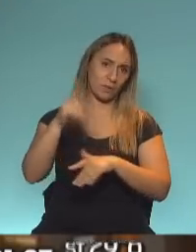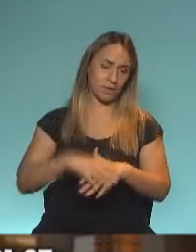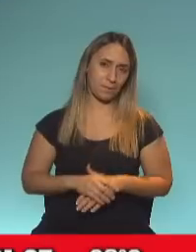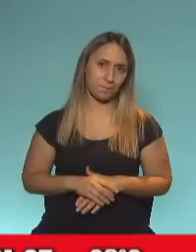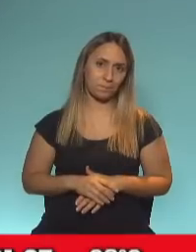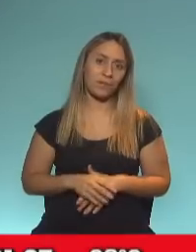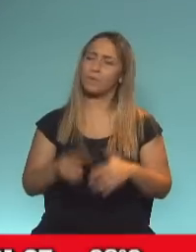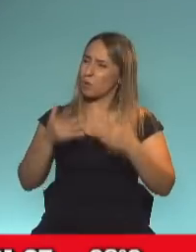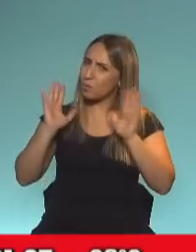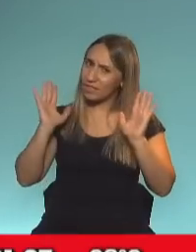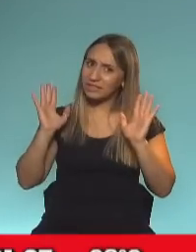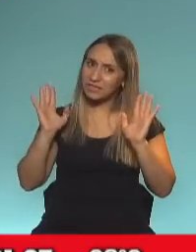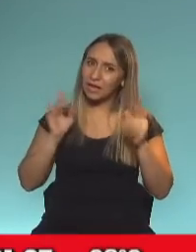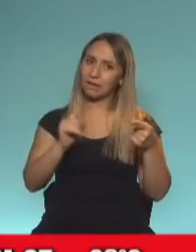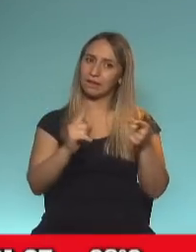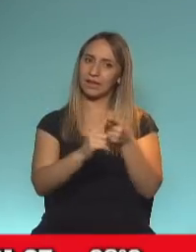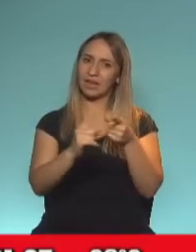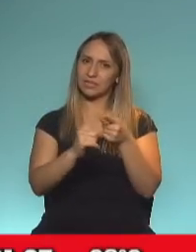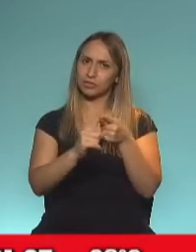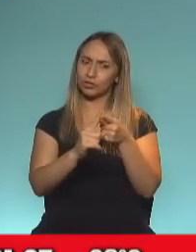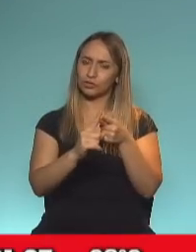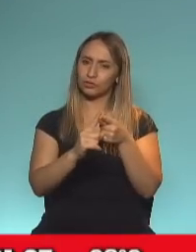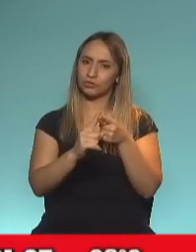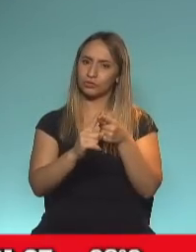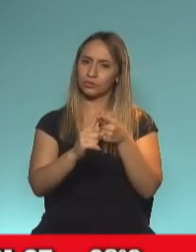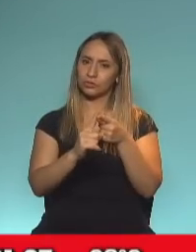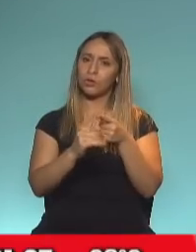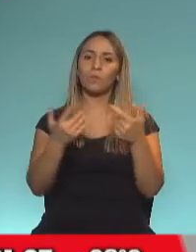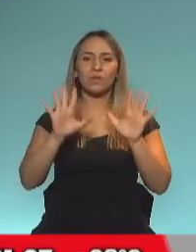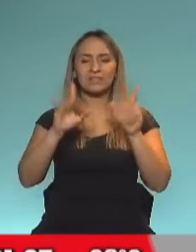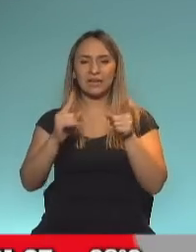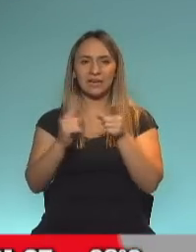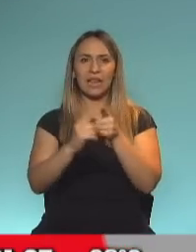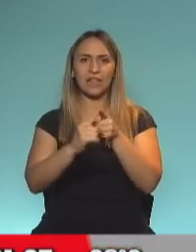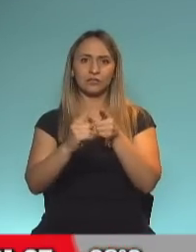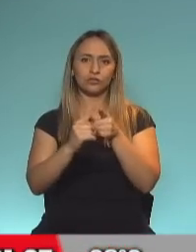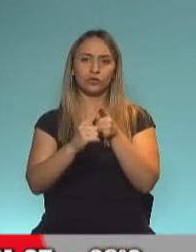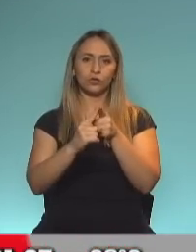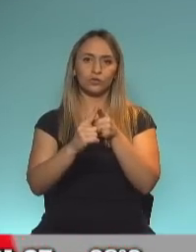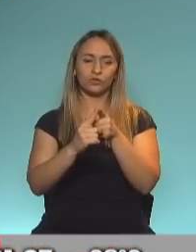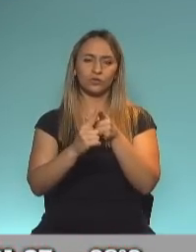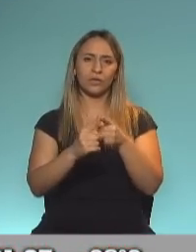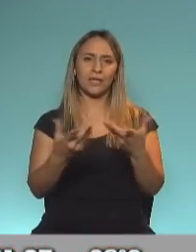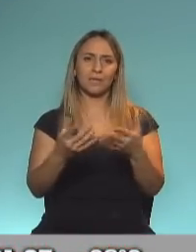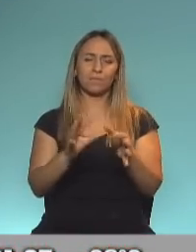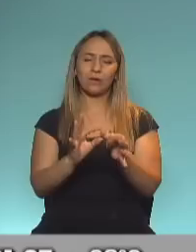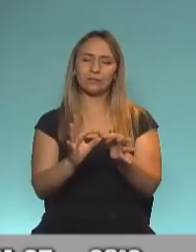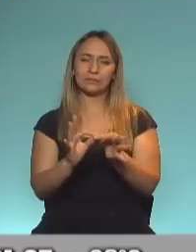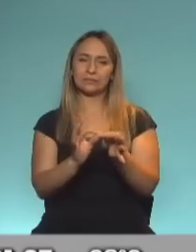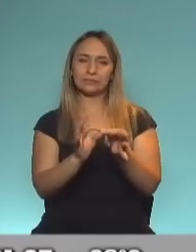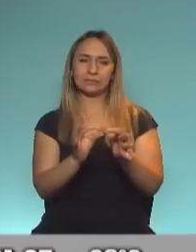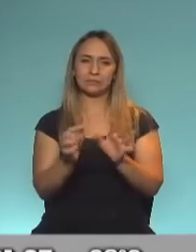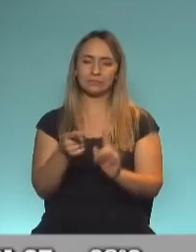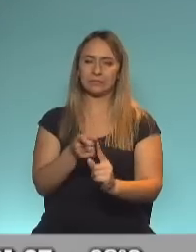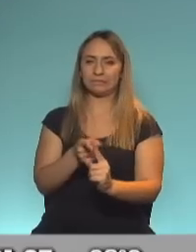Pero puede estar relacionado, o sea, puede haber una relación tan tan fina, tan mínima,